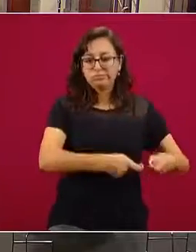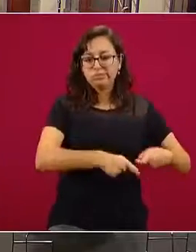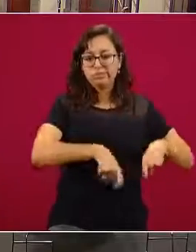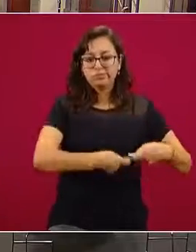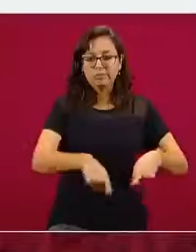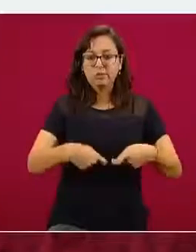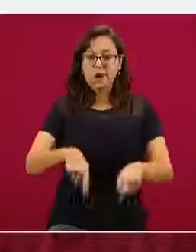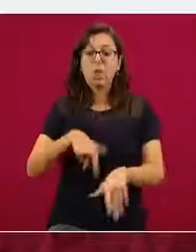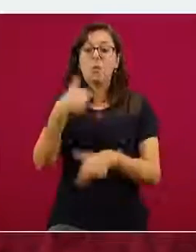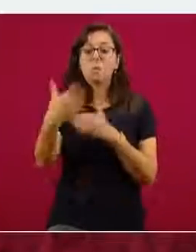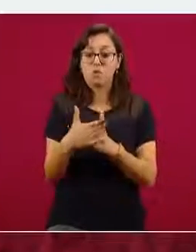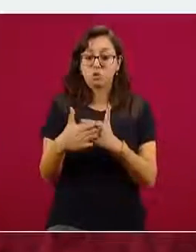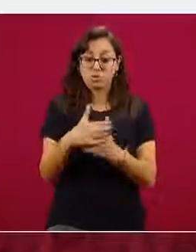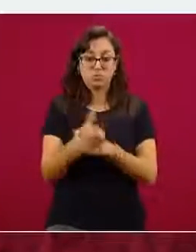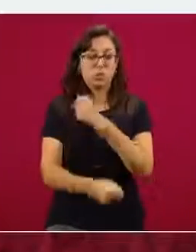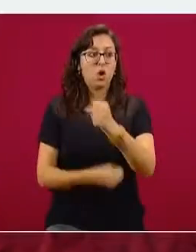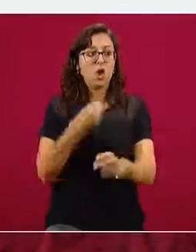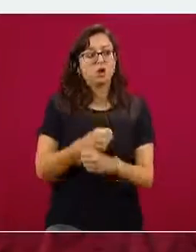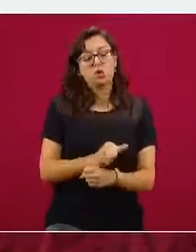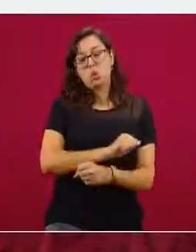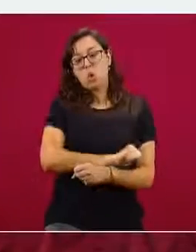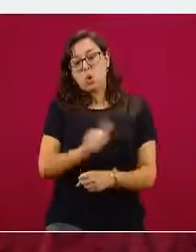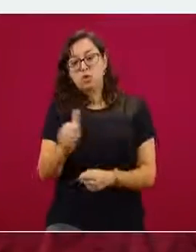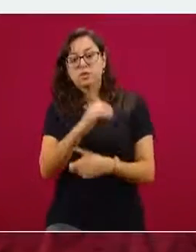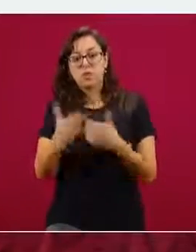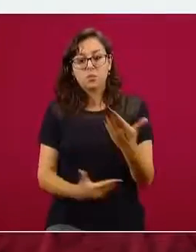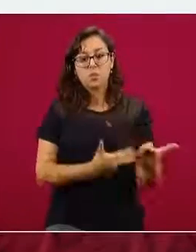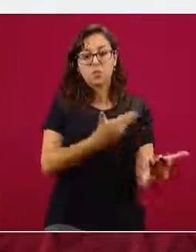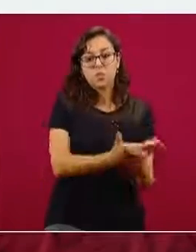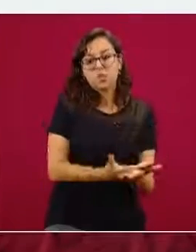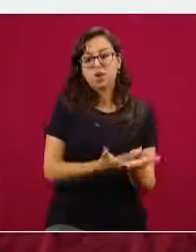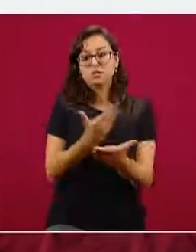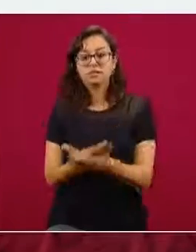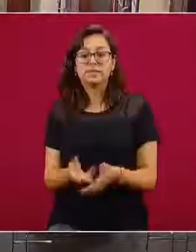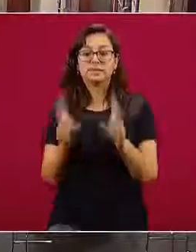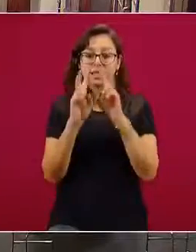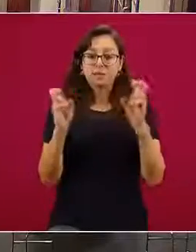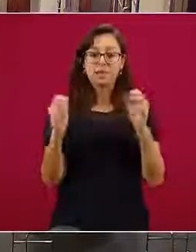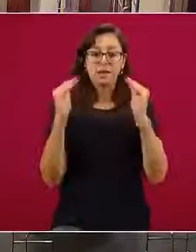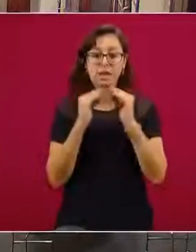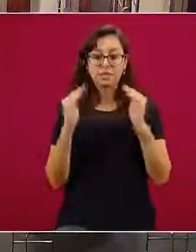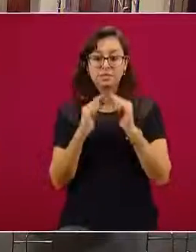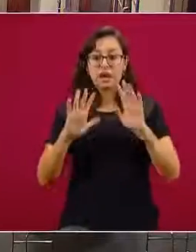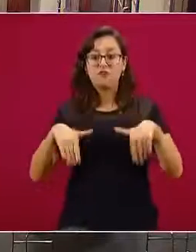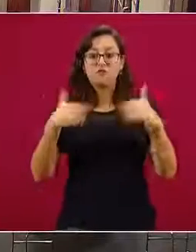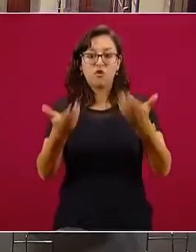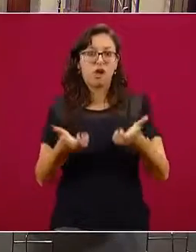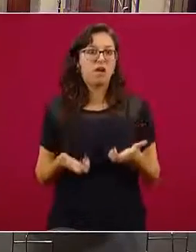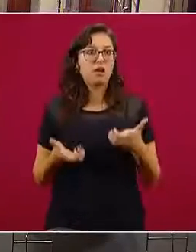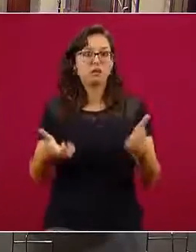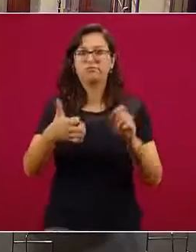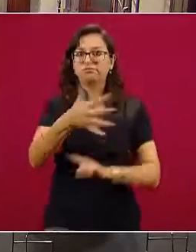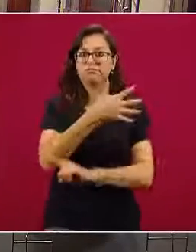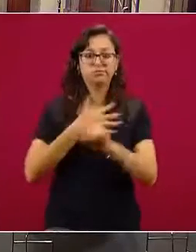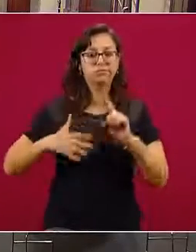empezando el año que viene las demás intervenciones que tienen que ver más con la vivienda y el entorno urbano. Siguiente, por favor.